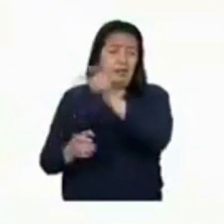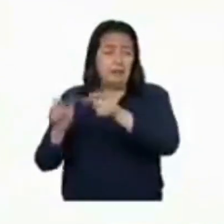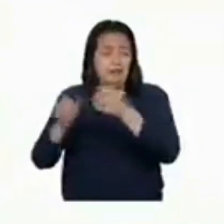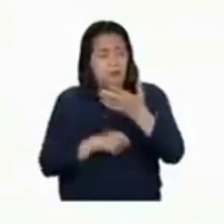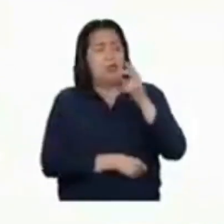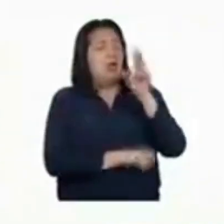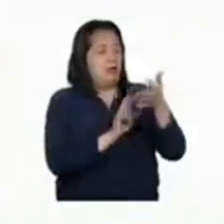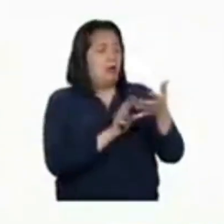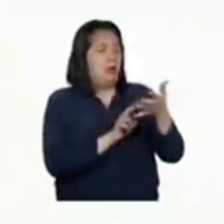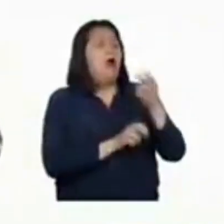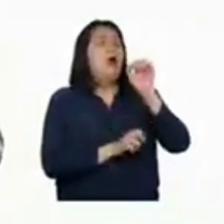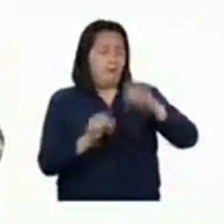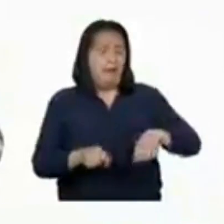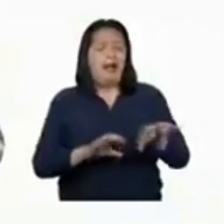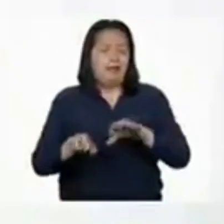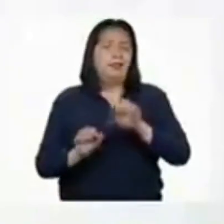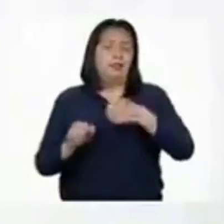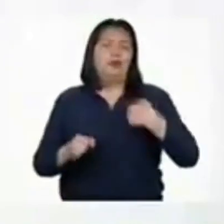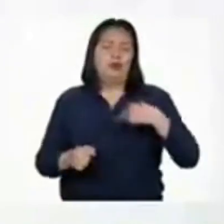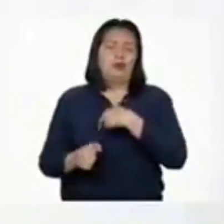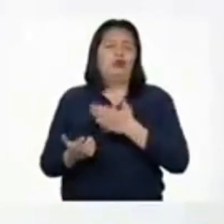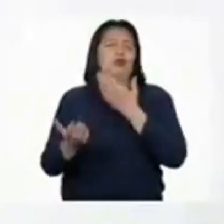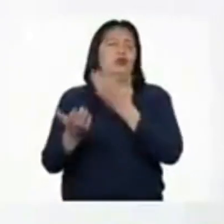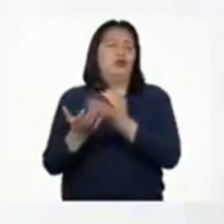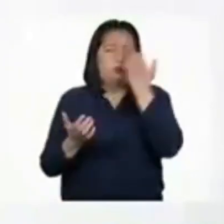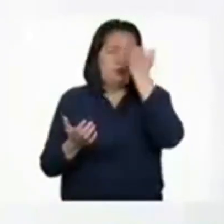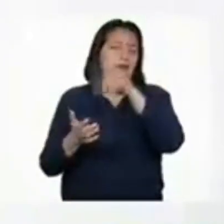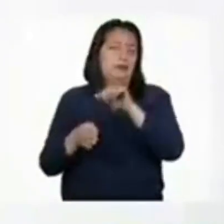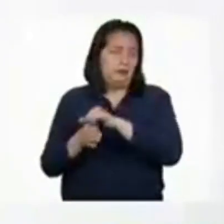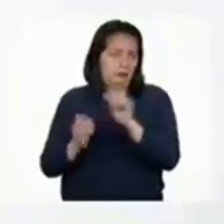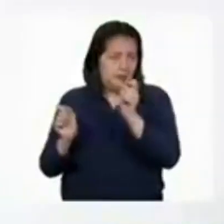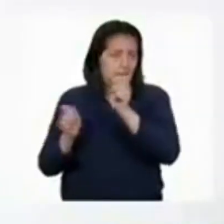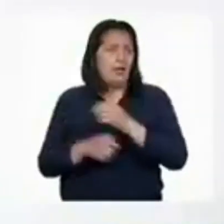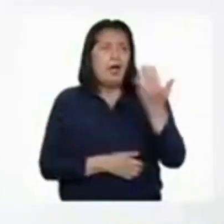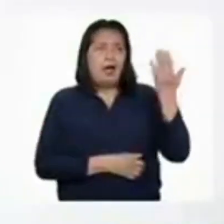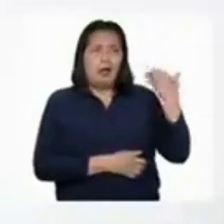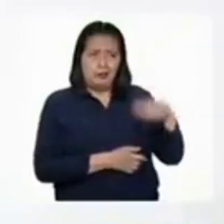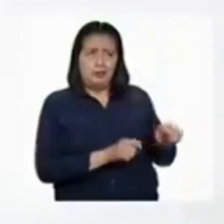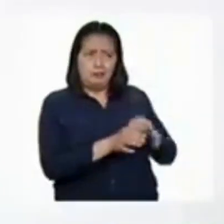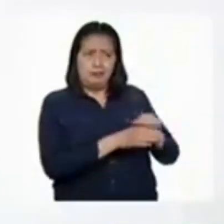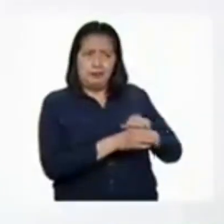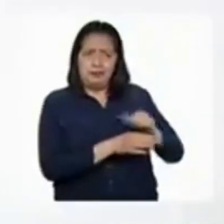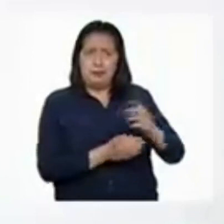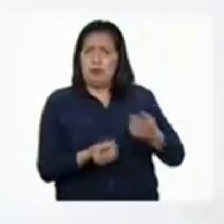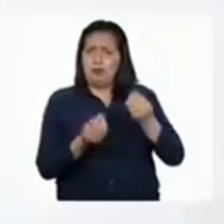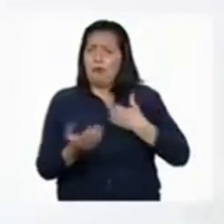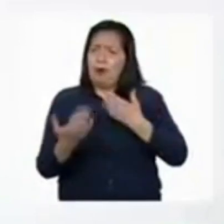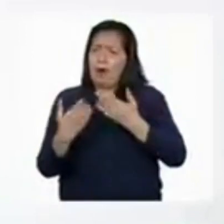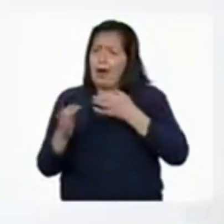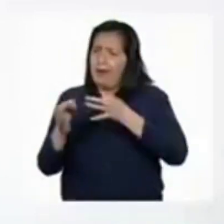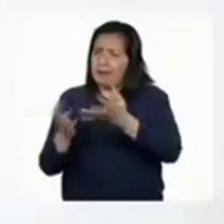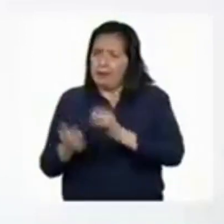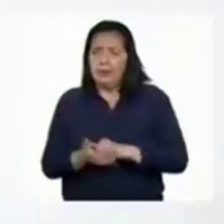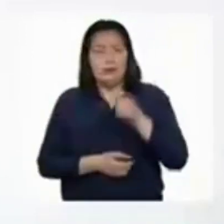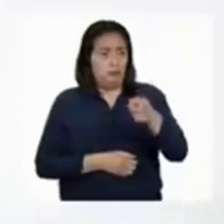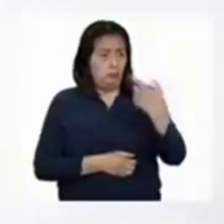de realizar nuestra propuesta de celebración. Hace unos días practicamos cómo elaborar argumentos de manera oral. Así